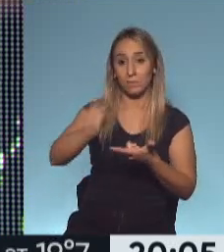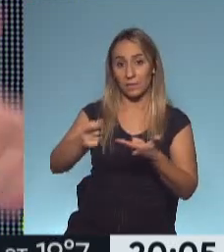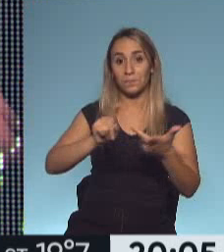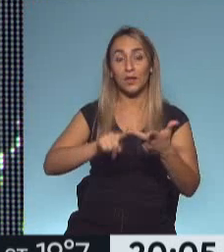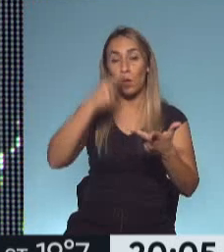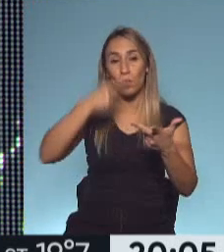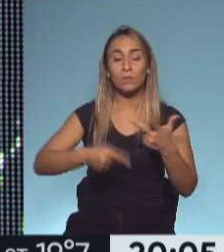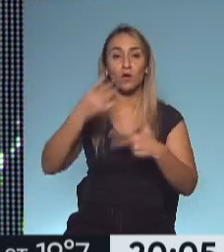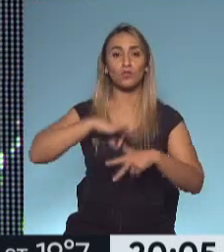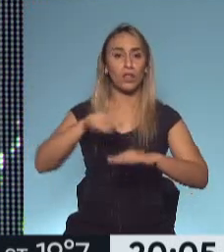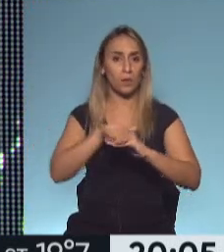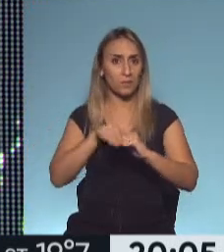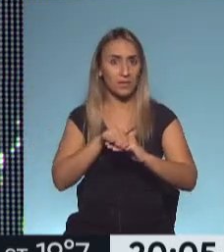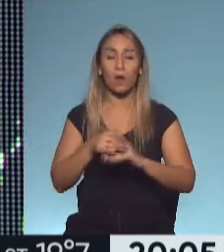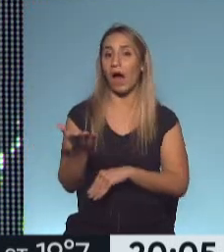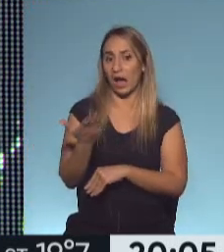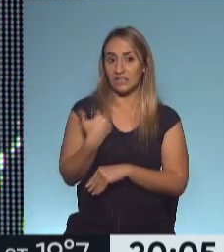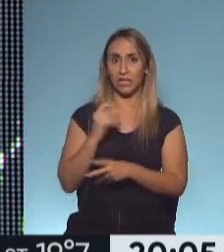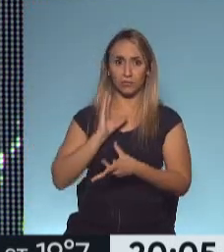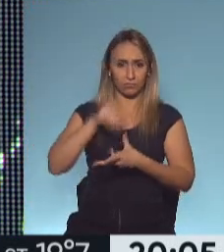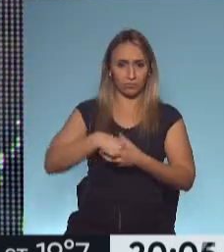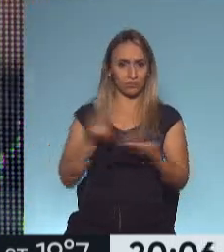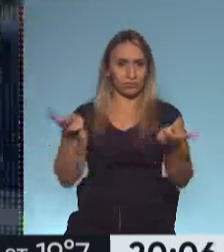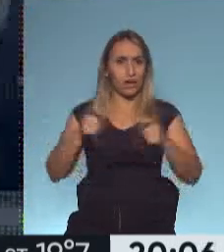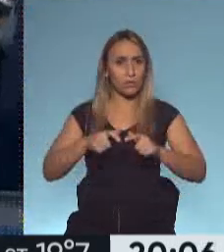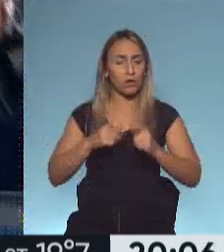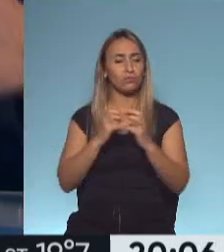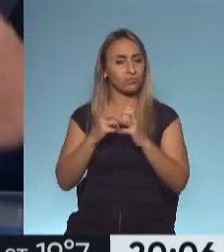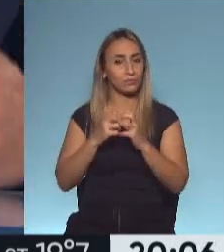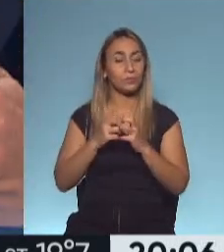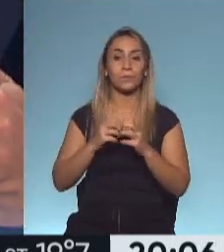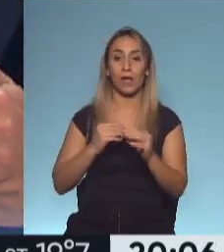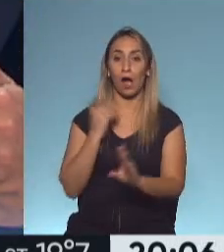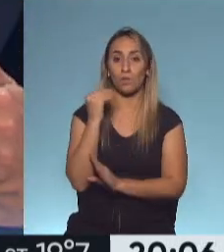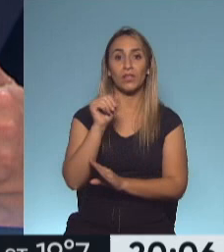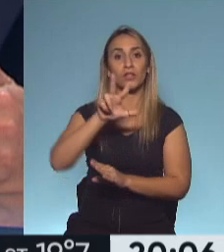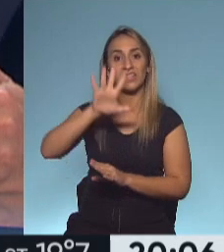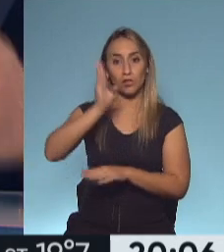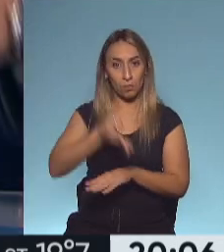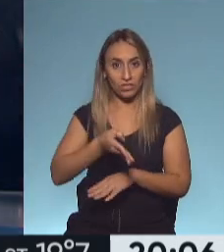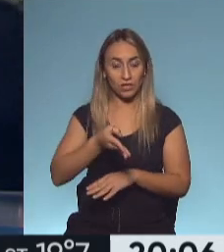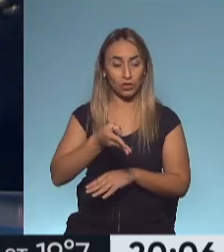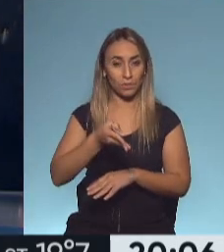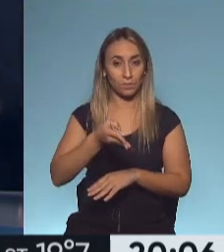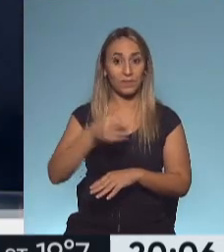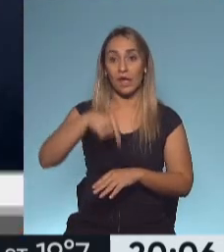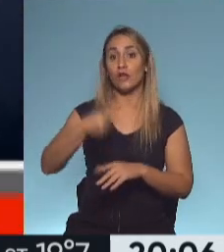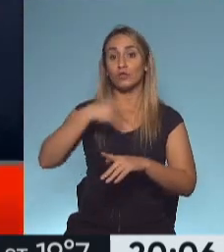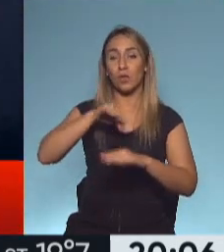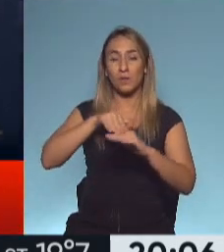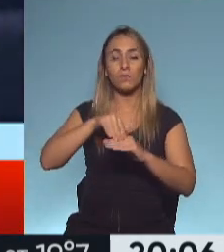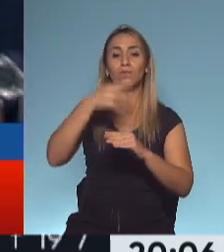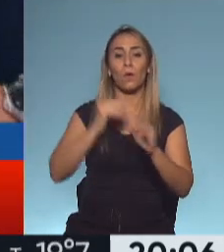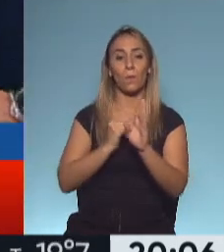mínimo. El Consejo del Salario Mínimo, que ayer estuvimos participando y se reunió, generó un aumento del 35%. Ahora el salario mínimo pasa a ser